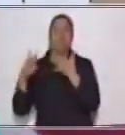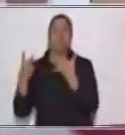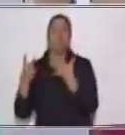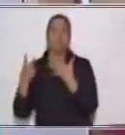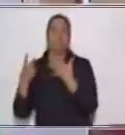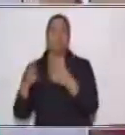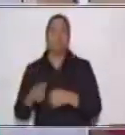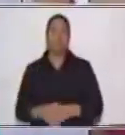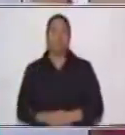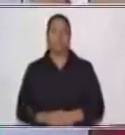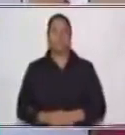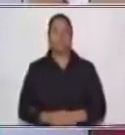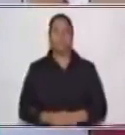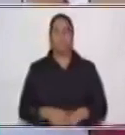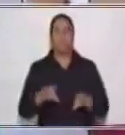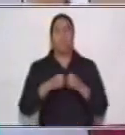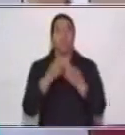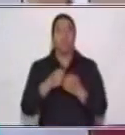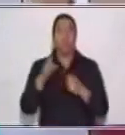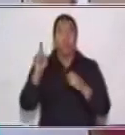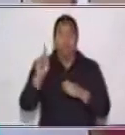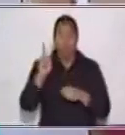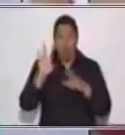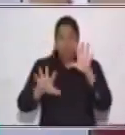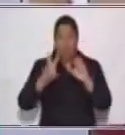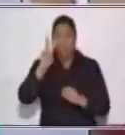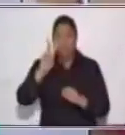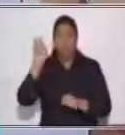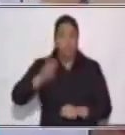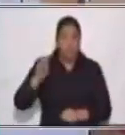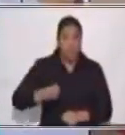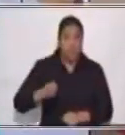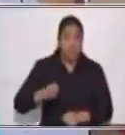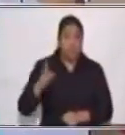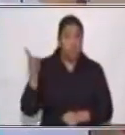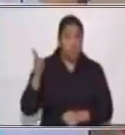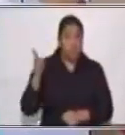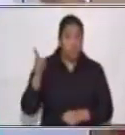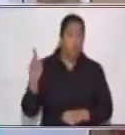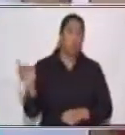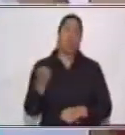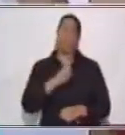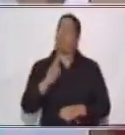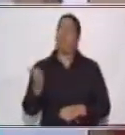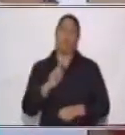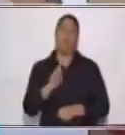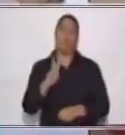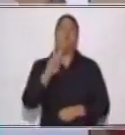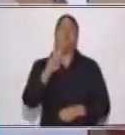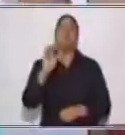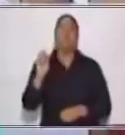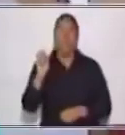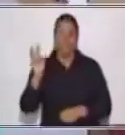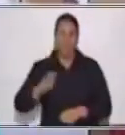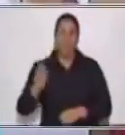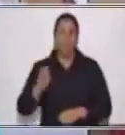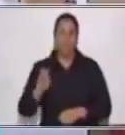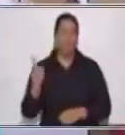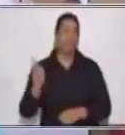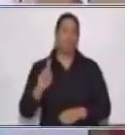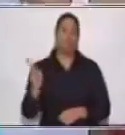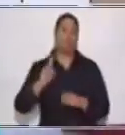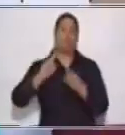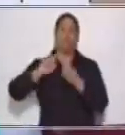¿Es 12 el valor que debo de encontrar? No satisface la igualdad. Entonces,